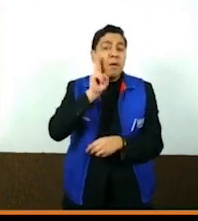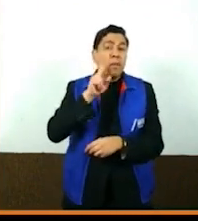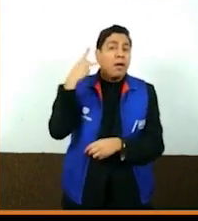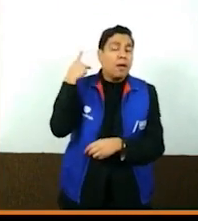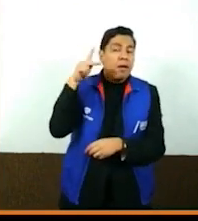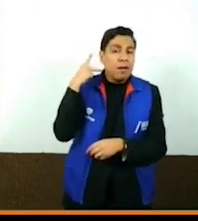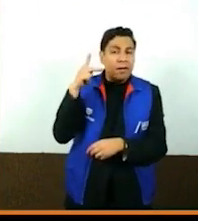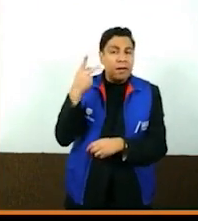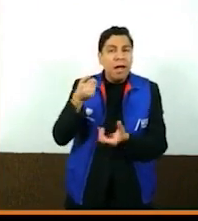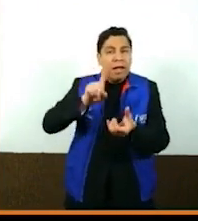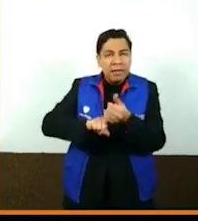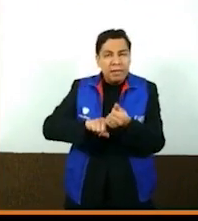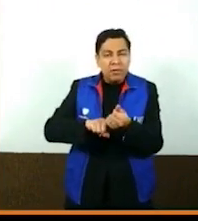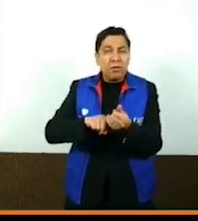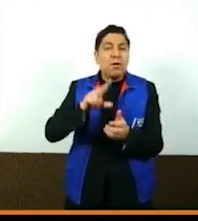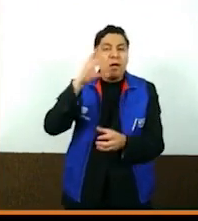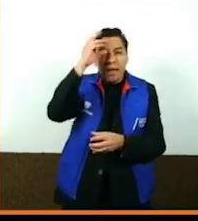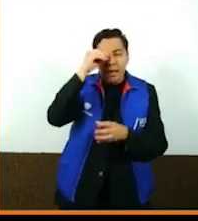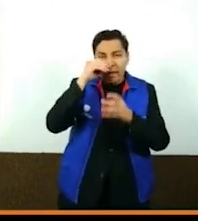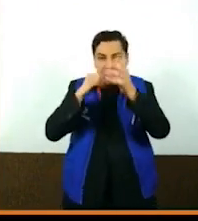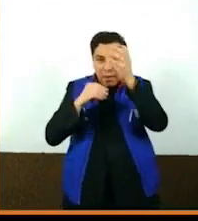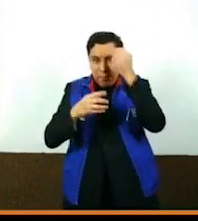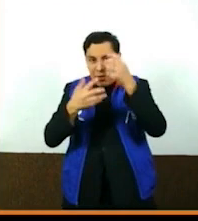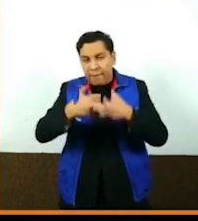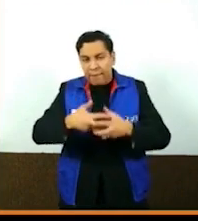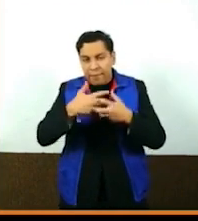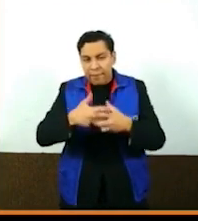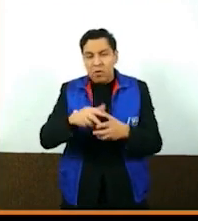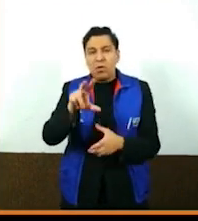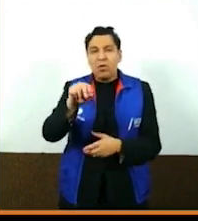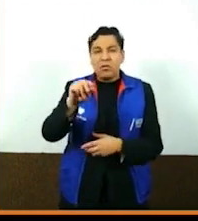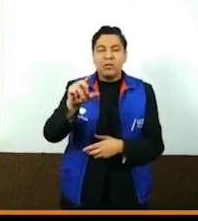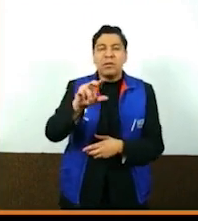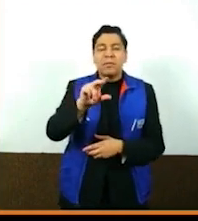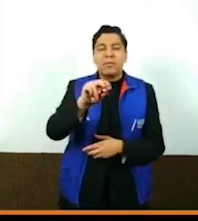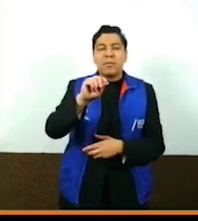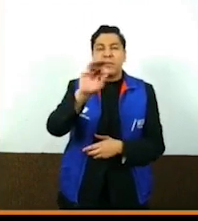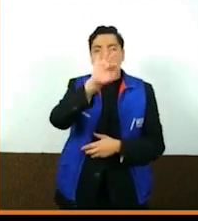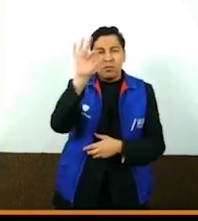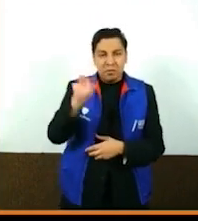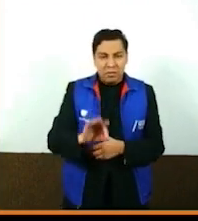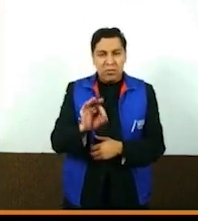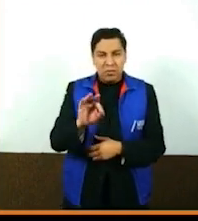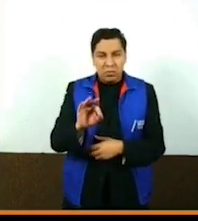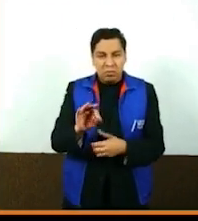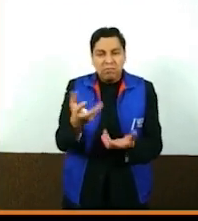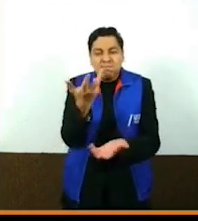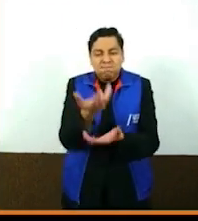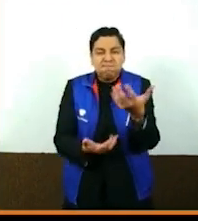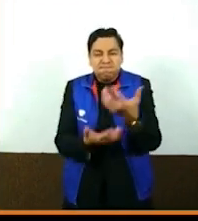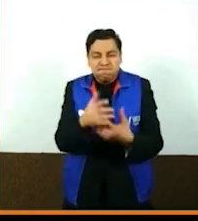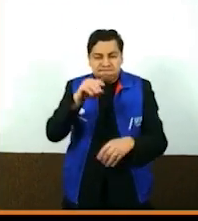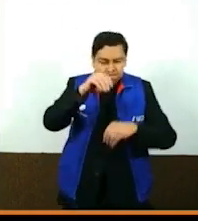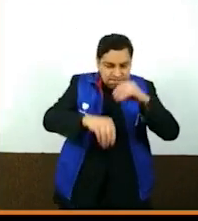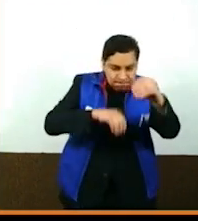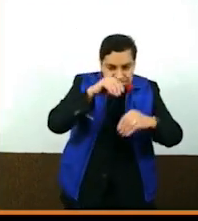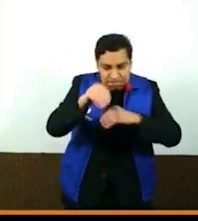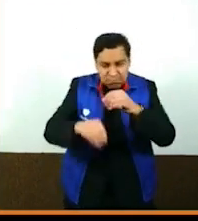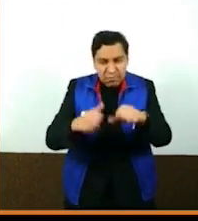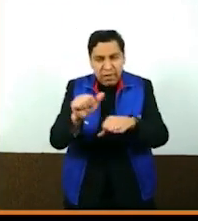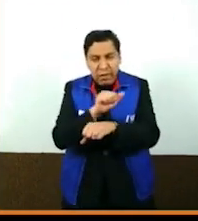Puebla. Y aquí pasan estudiando 80% práctica y 20% teoría. Y el otro año y medio